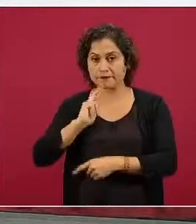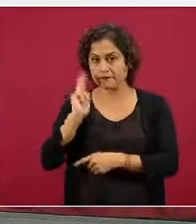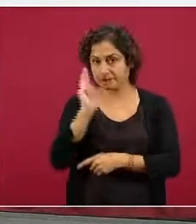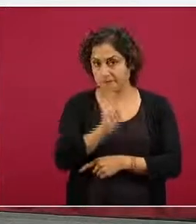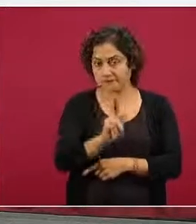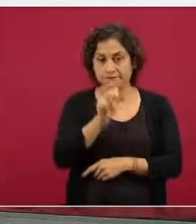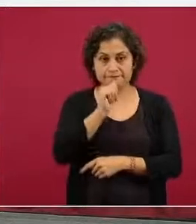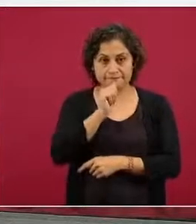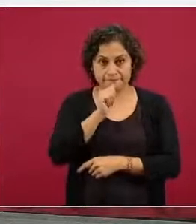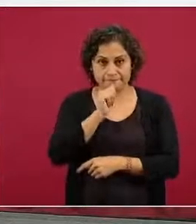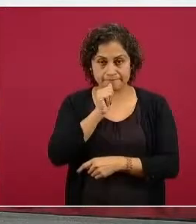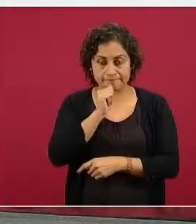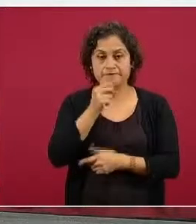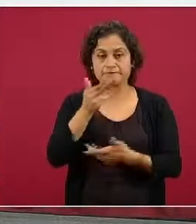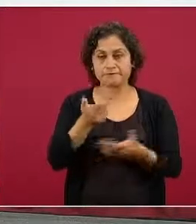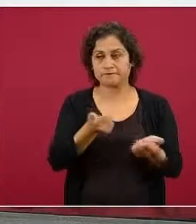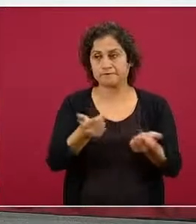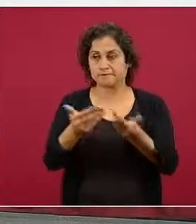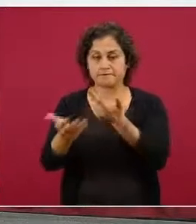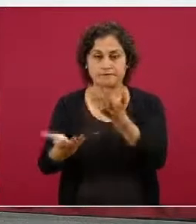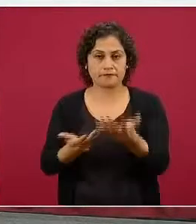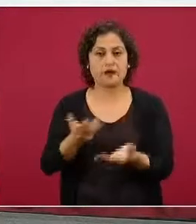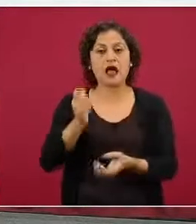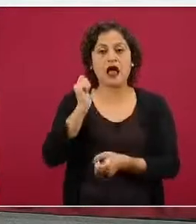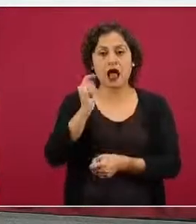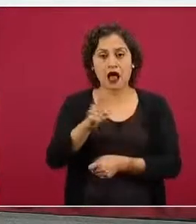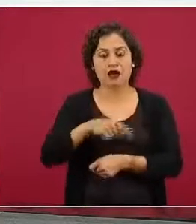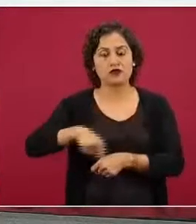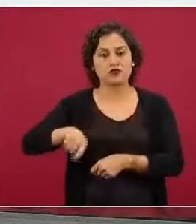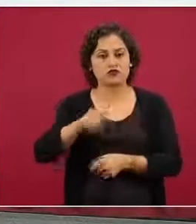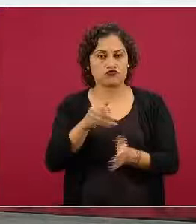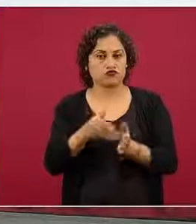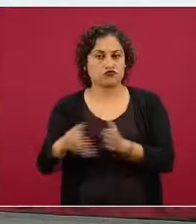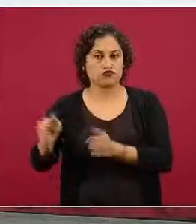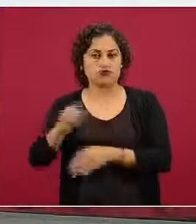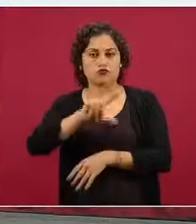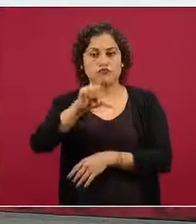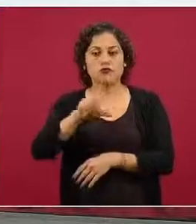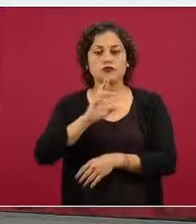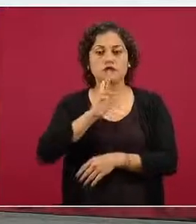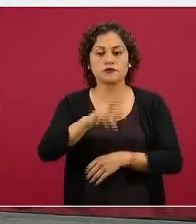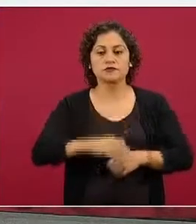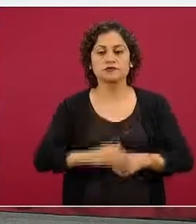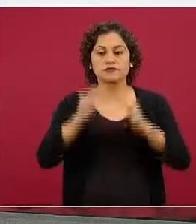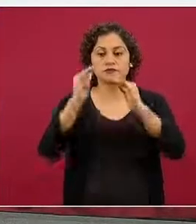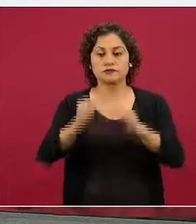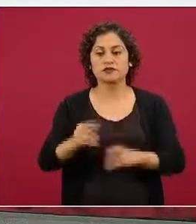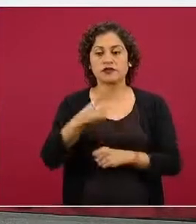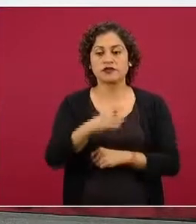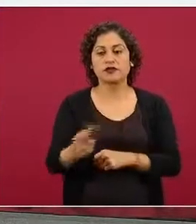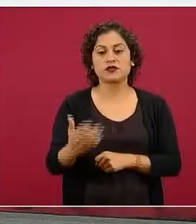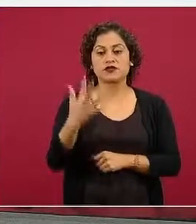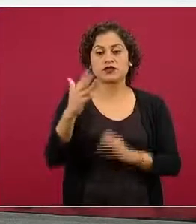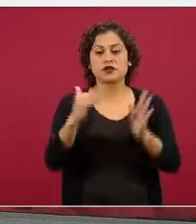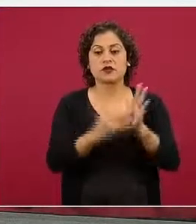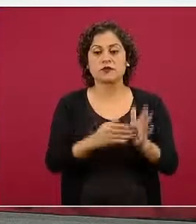lugar en el que se les tomó al laboratorio que va a emitir un resultado, y un total de